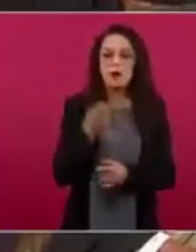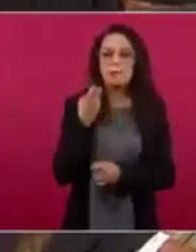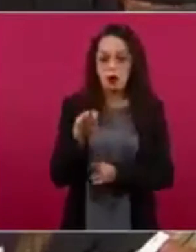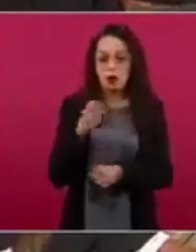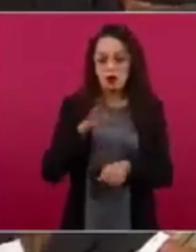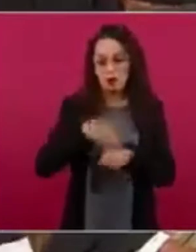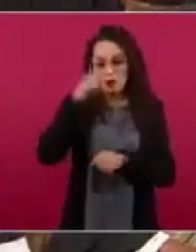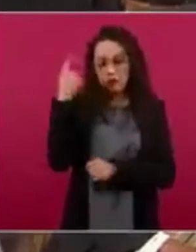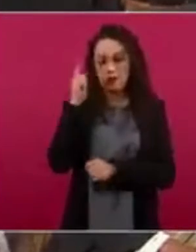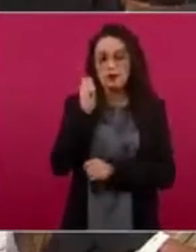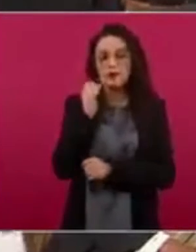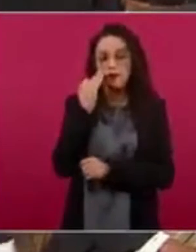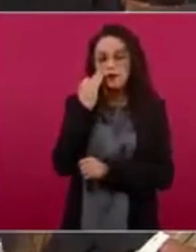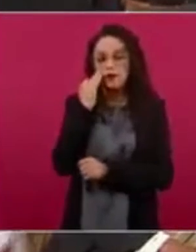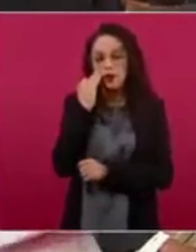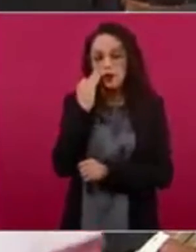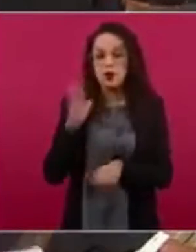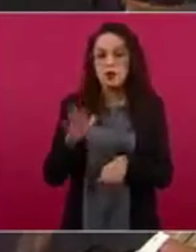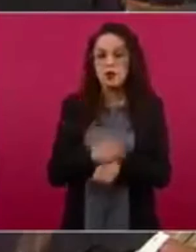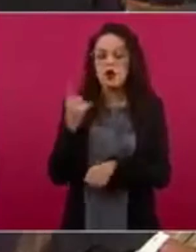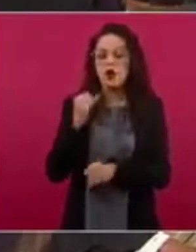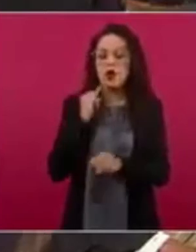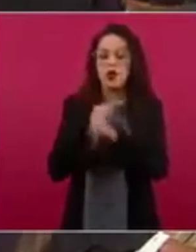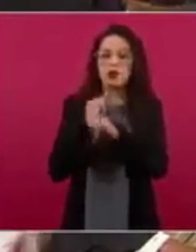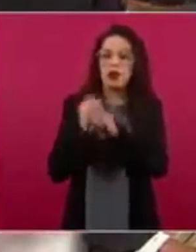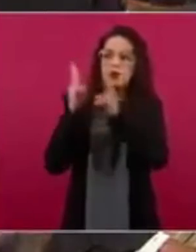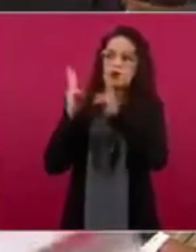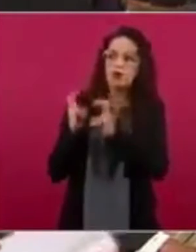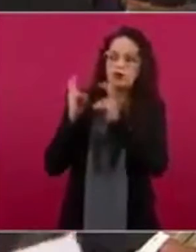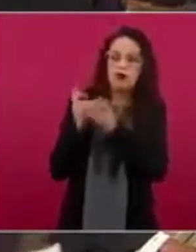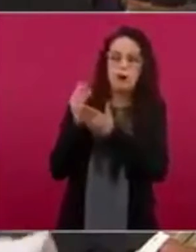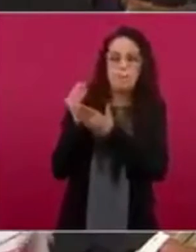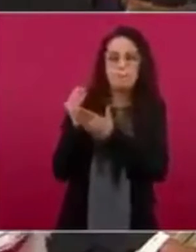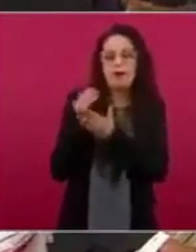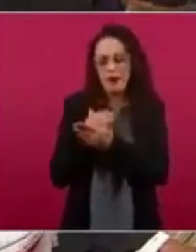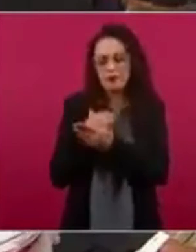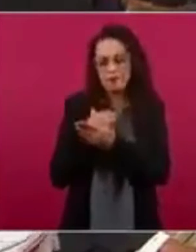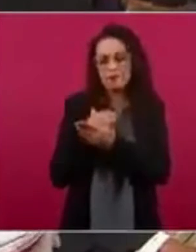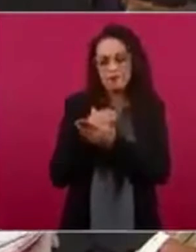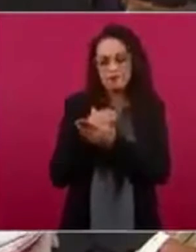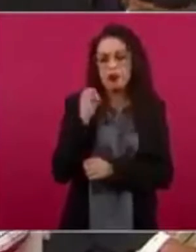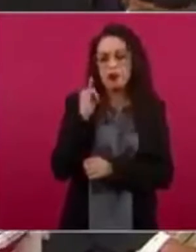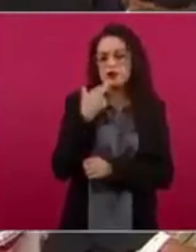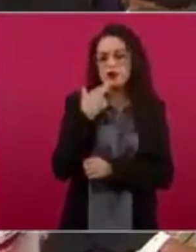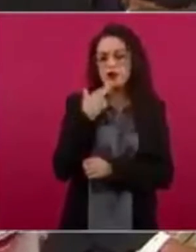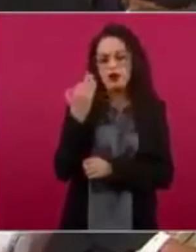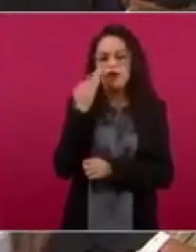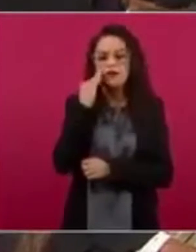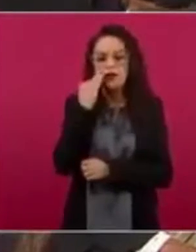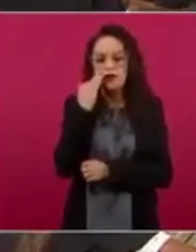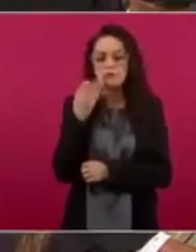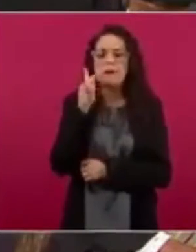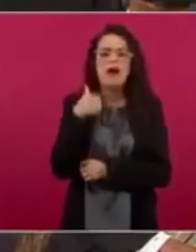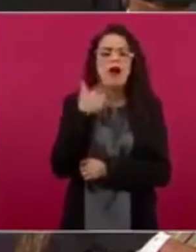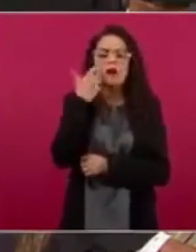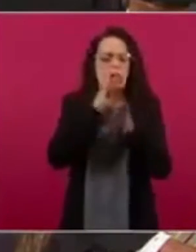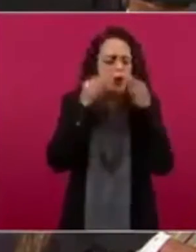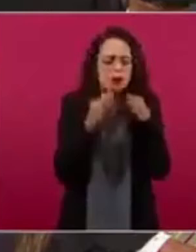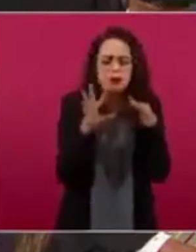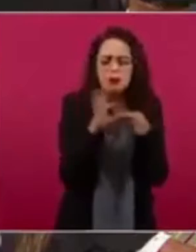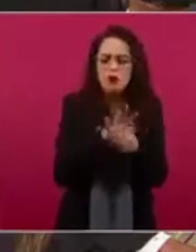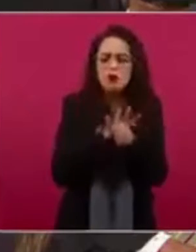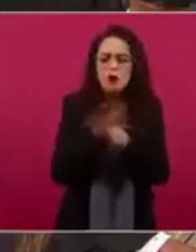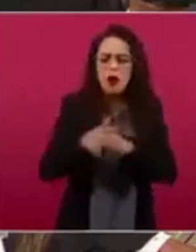a Facebook, porque jala menos internet o menos banda ancha, como diría, ¿no? Pero bueno, el punto es de que